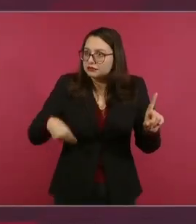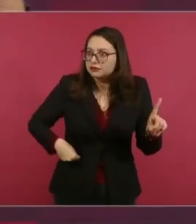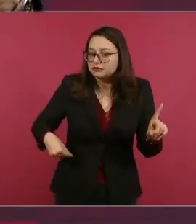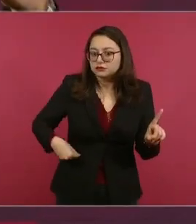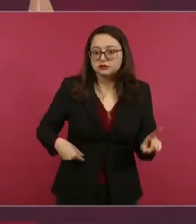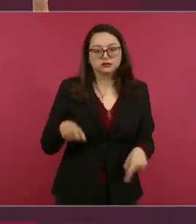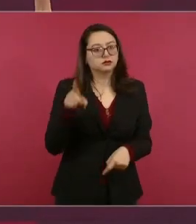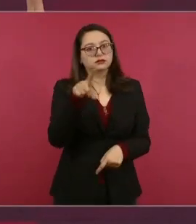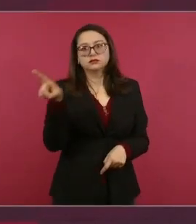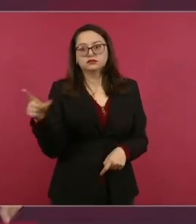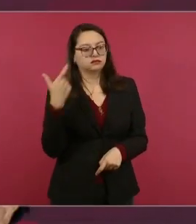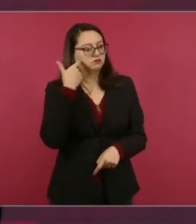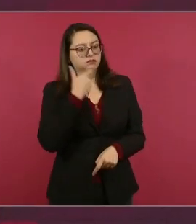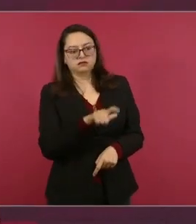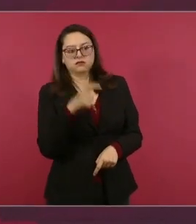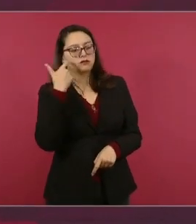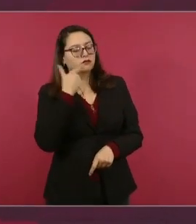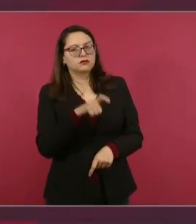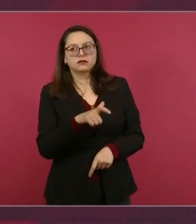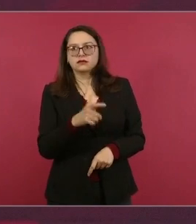En vez de